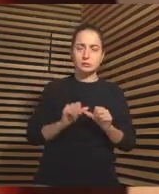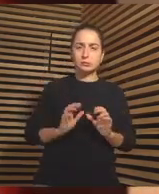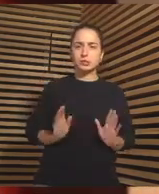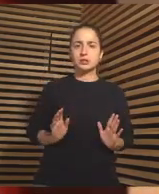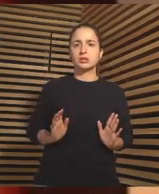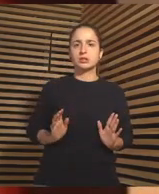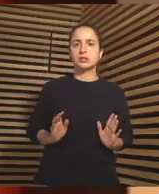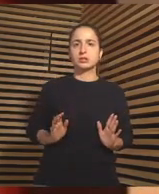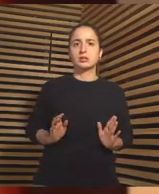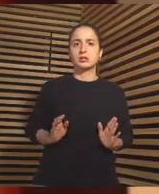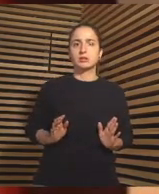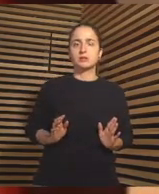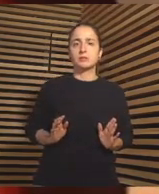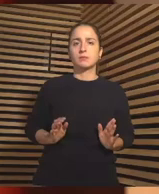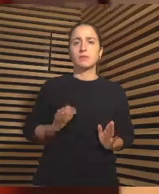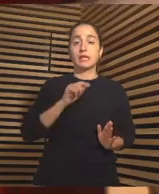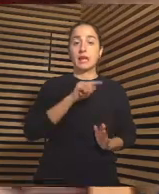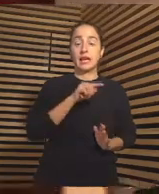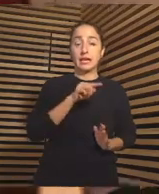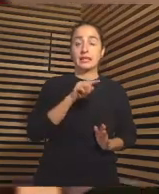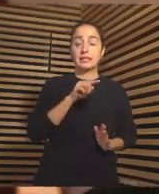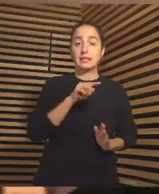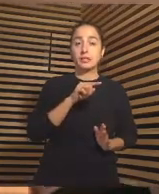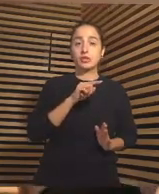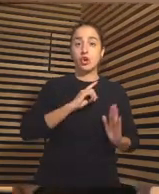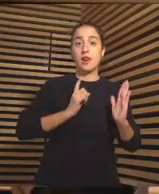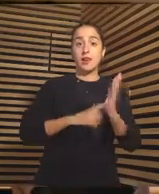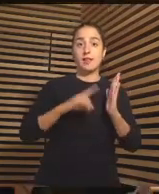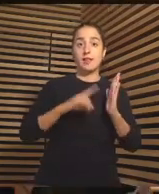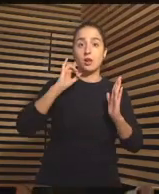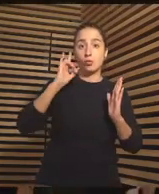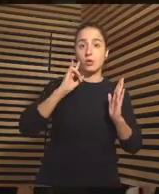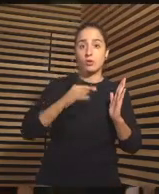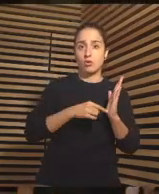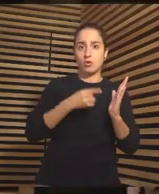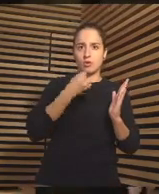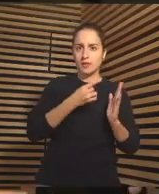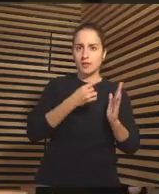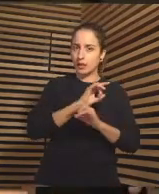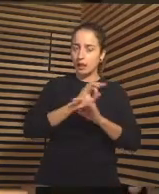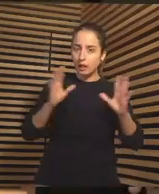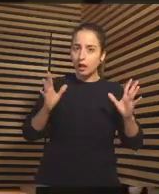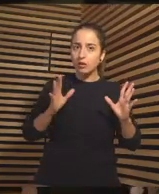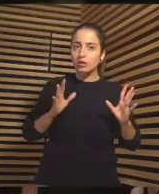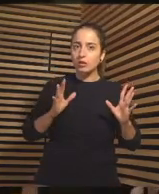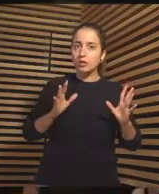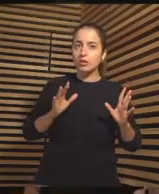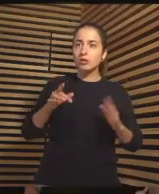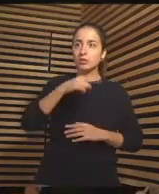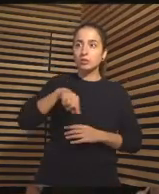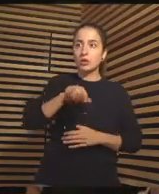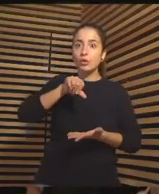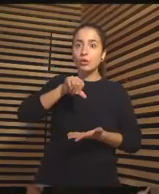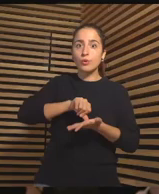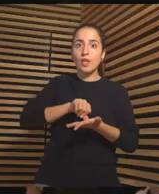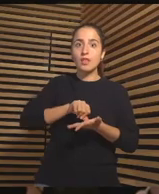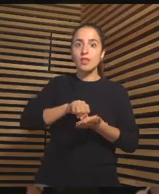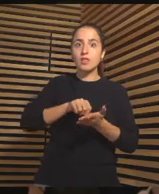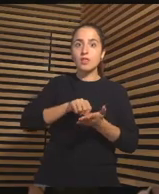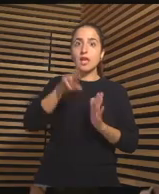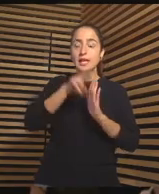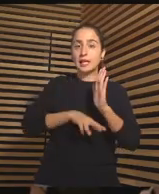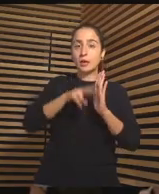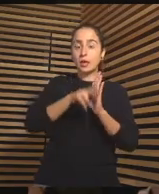Y esto, que lo dice clarísimamente la ley del ruido, en concreto en nuestra ciudad, está regulado por una